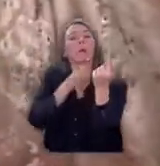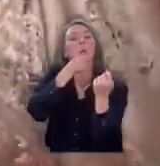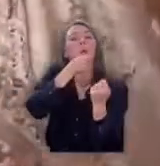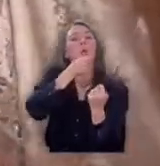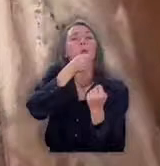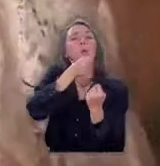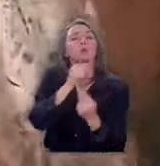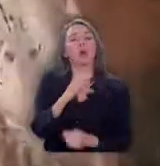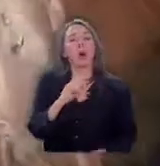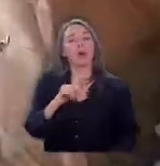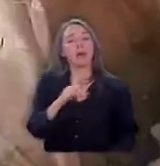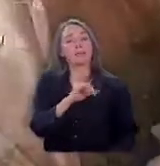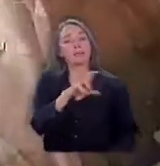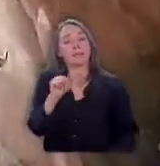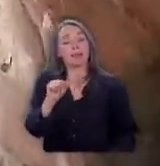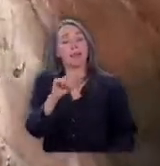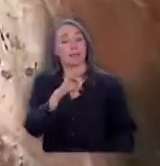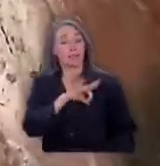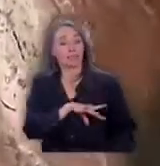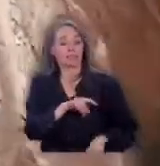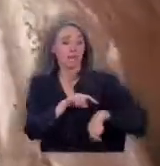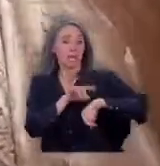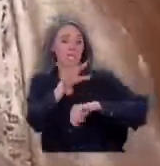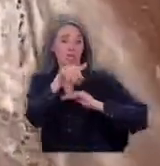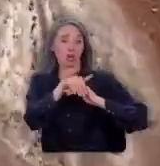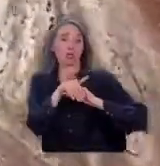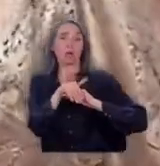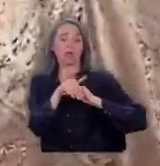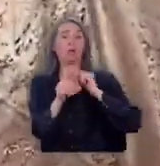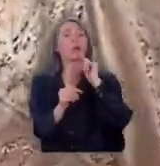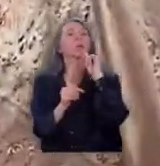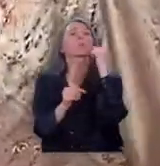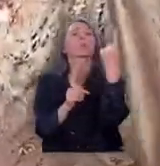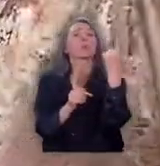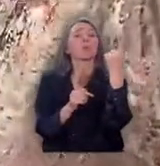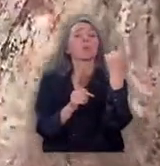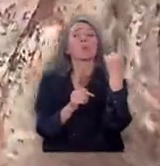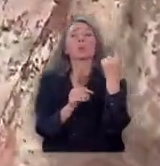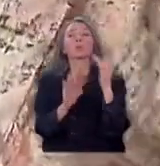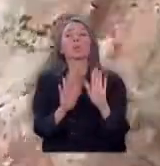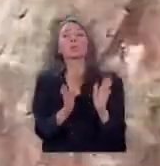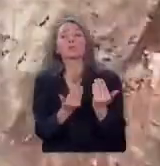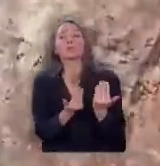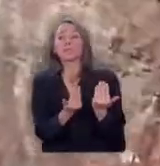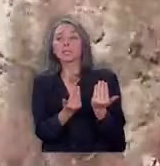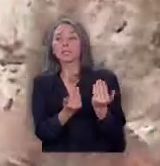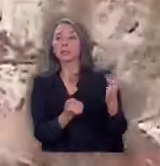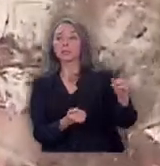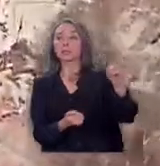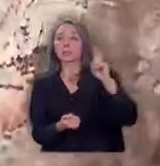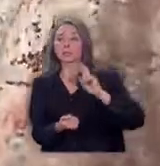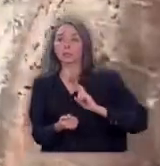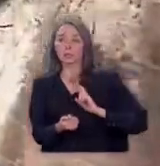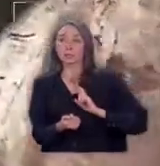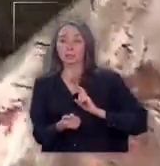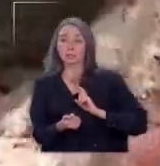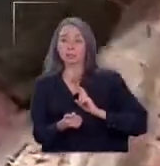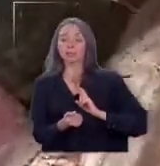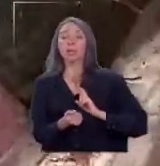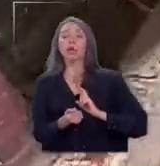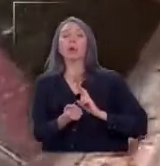la cancillería de nuestro país Aproximadamente a las 5 de la tarde y que aún estamos a la espera de una respuesta para poder